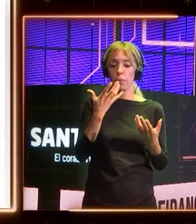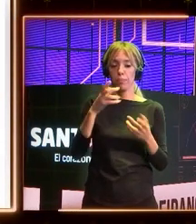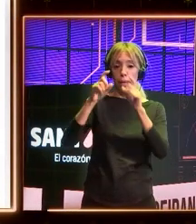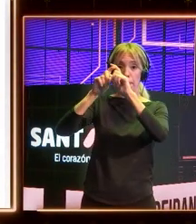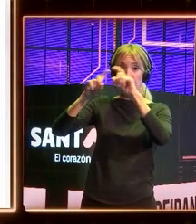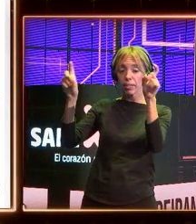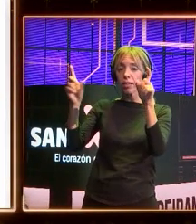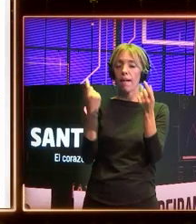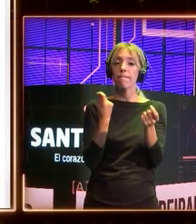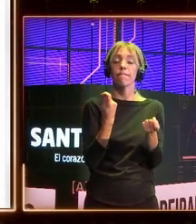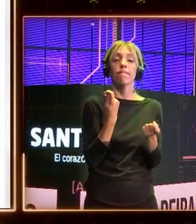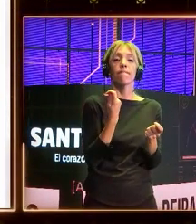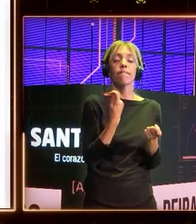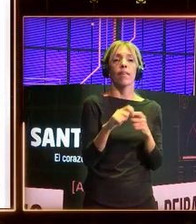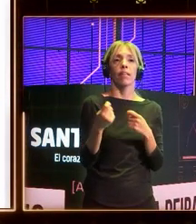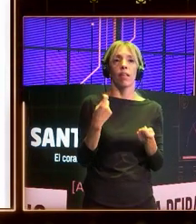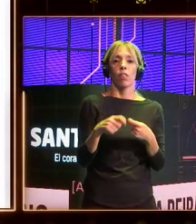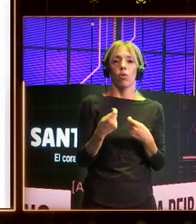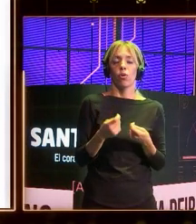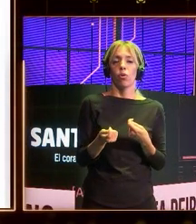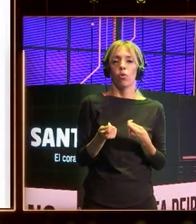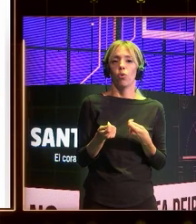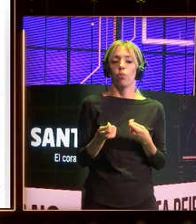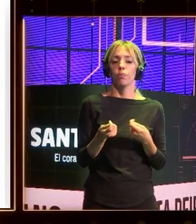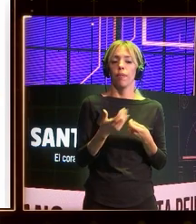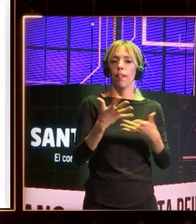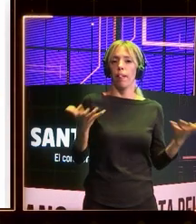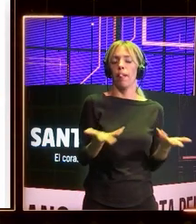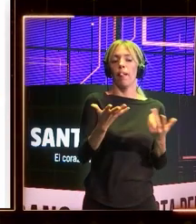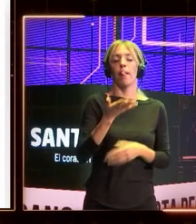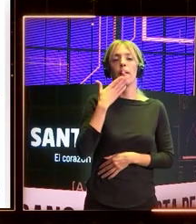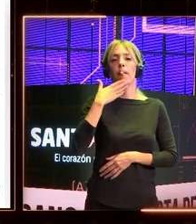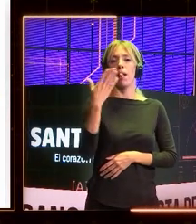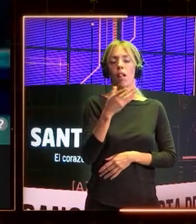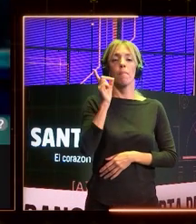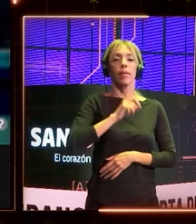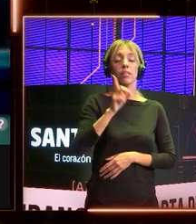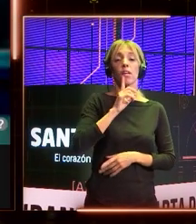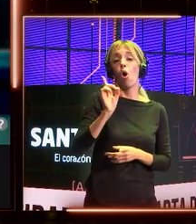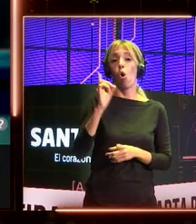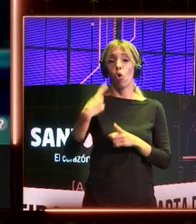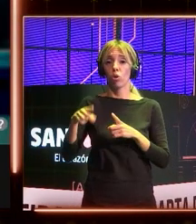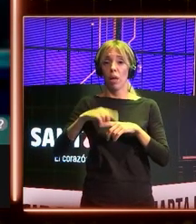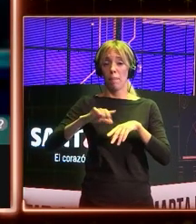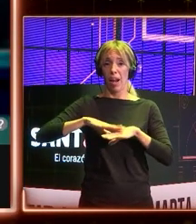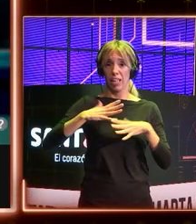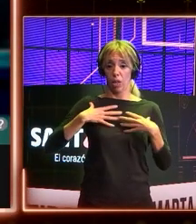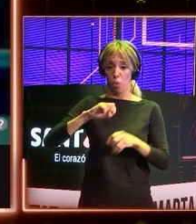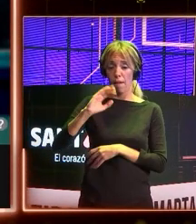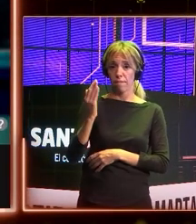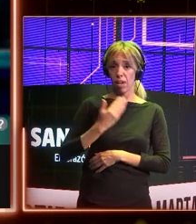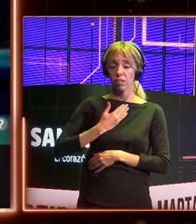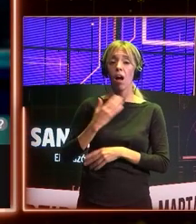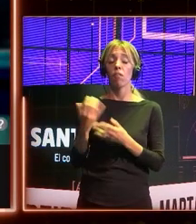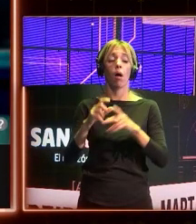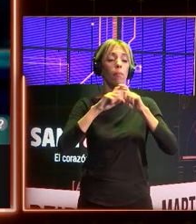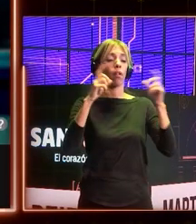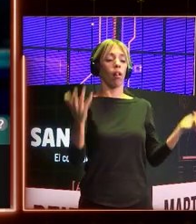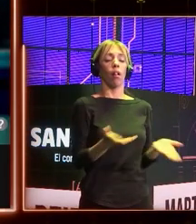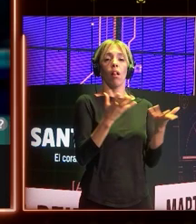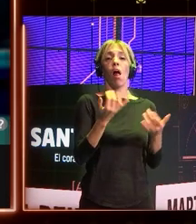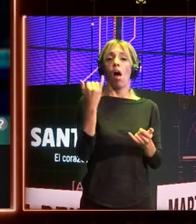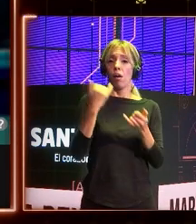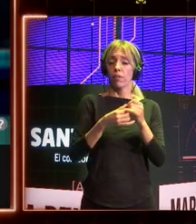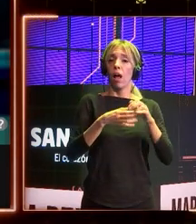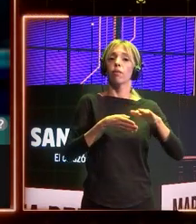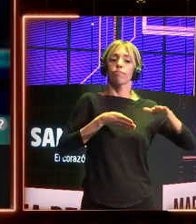empresas está vendiendo humo o incluso peor, cosas que son peligrosas para la salud. Y se han colado en las clases, se han